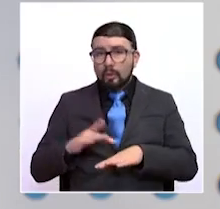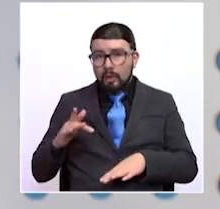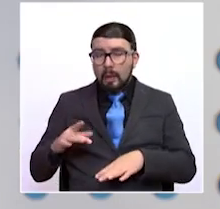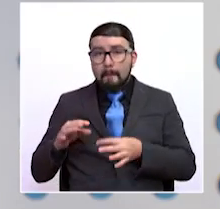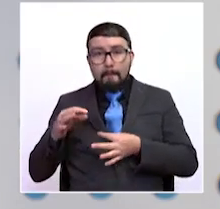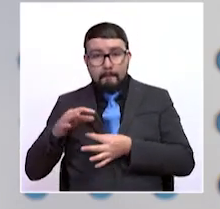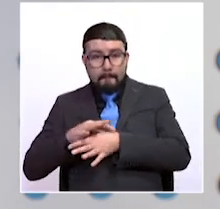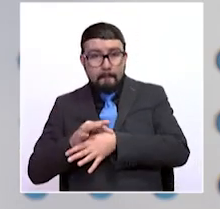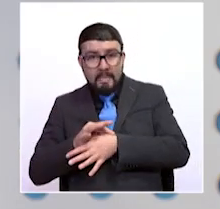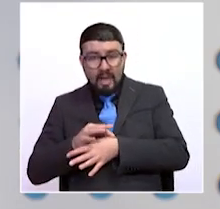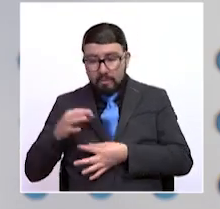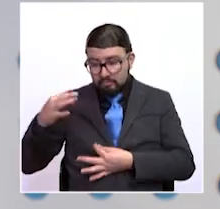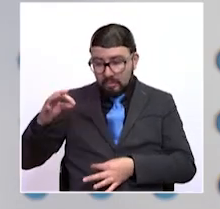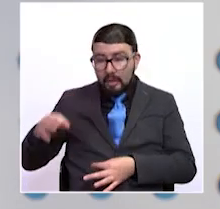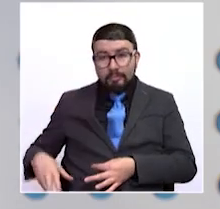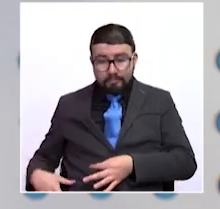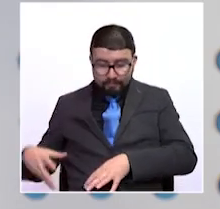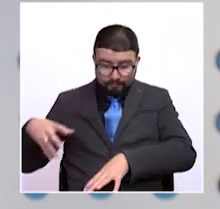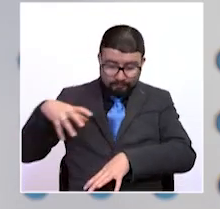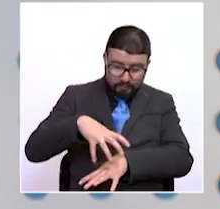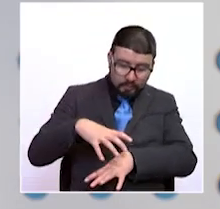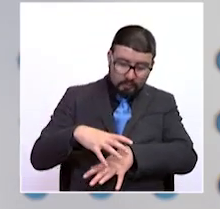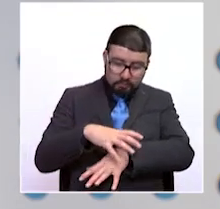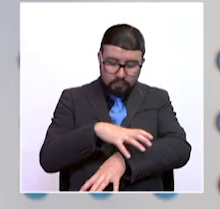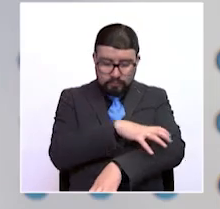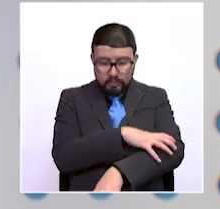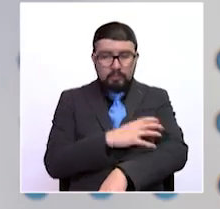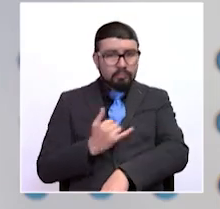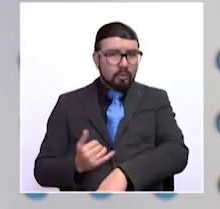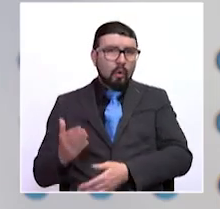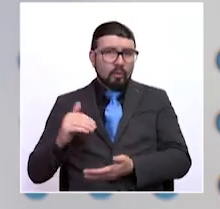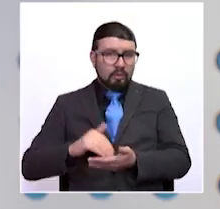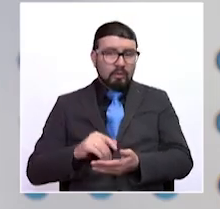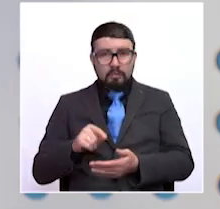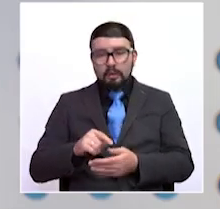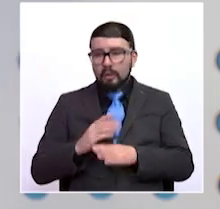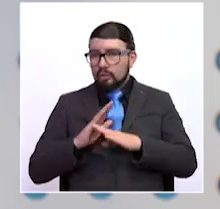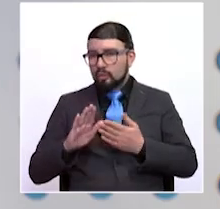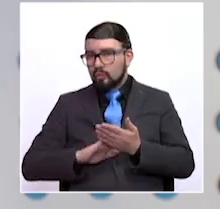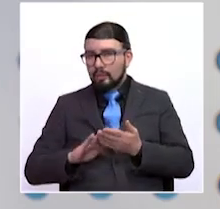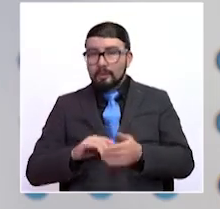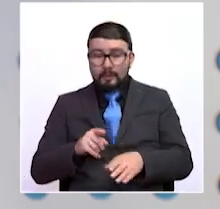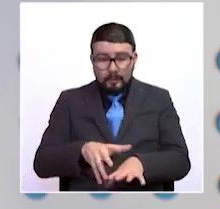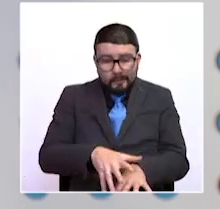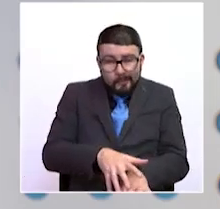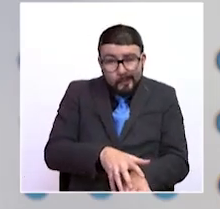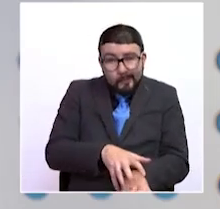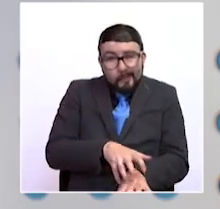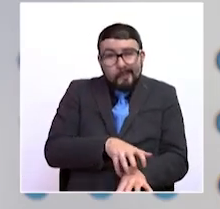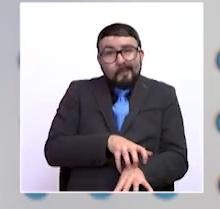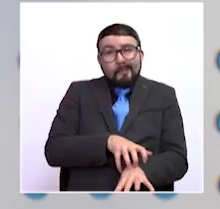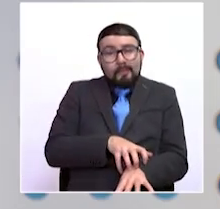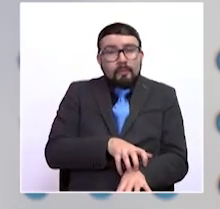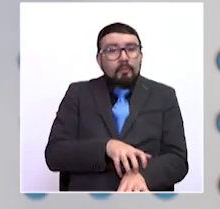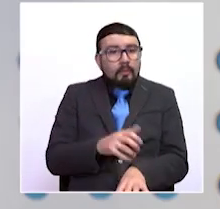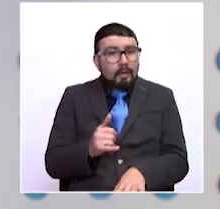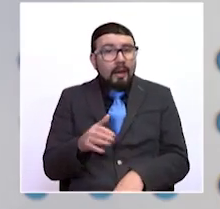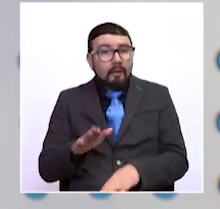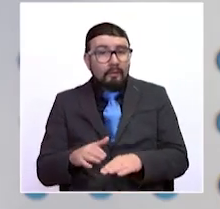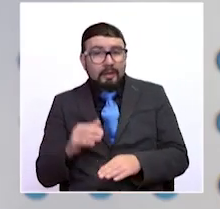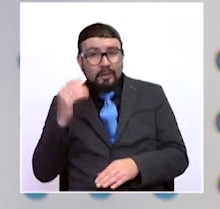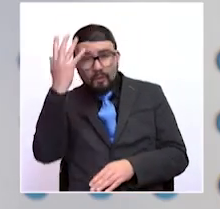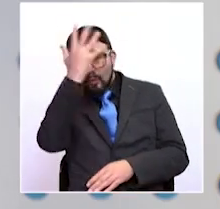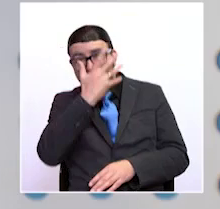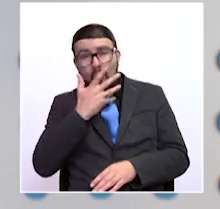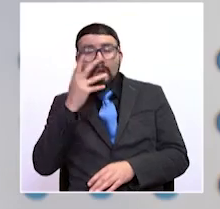a colgajos para tratar de resolver lo que son las retracciones, como esa la que mencionó la doctora Colombia, muchas veces las que se dan en la cara y en el